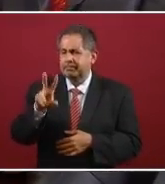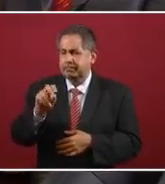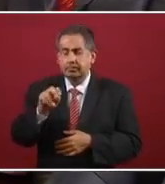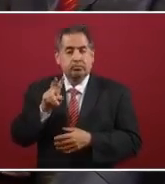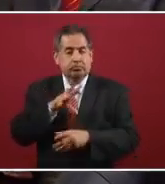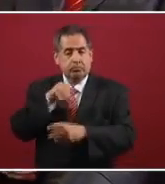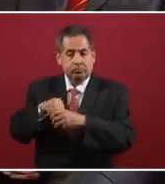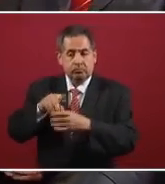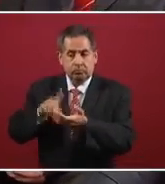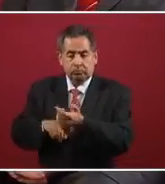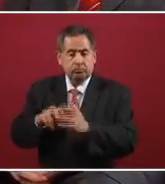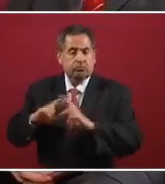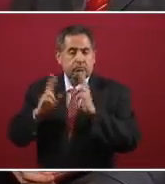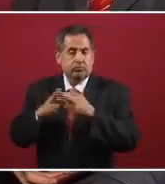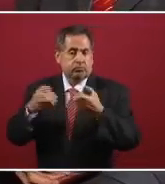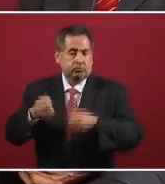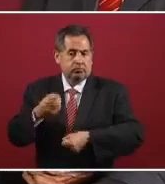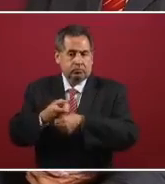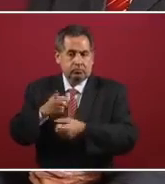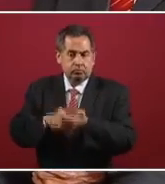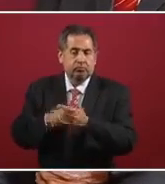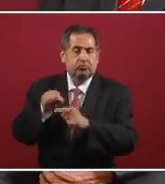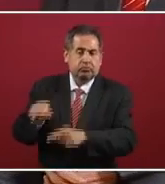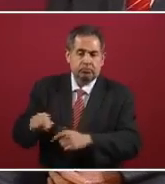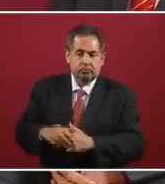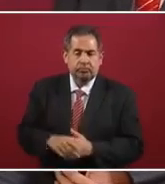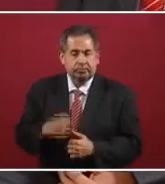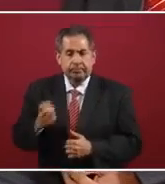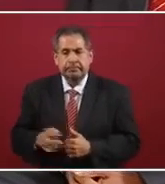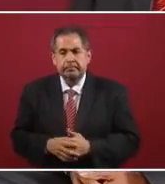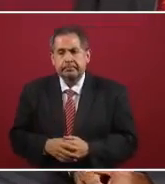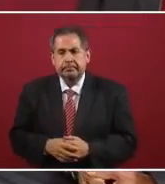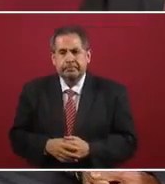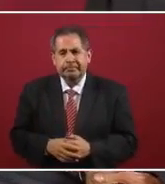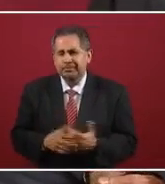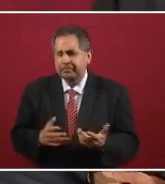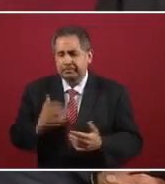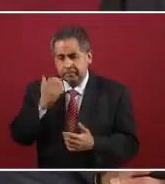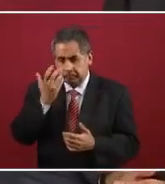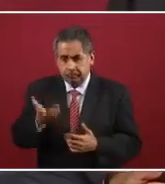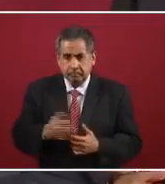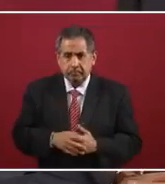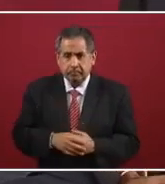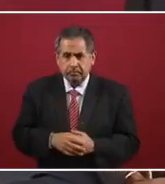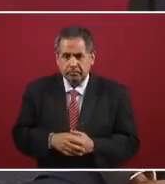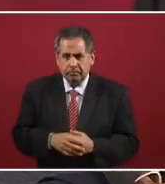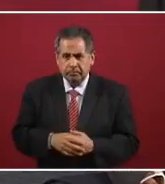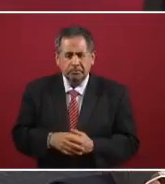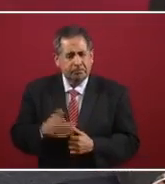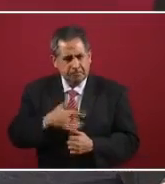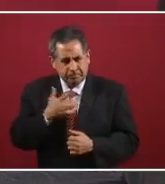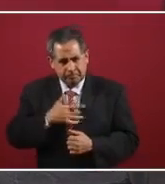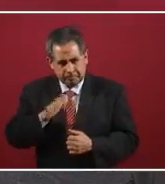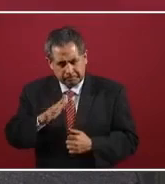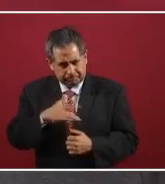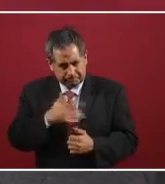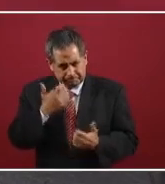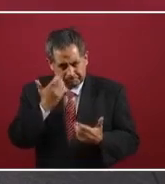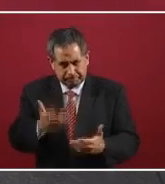reunión de seguridad en Valle de Bravo. Entonces, si quieren, si les parece,